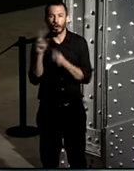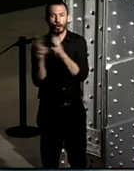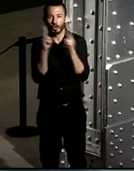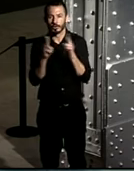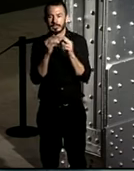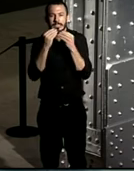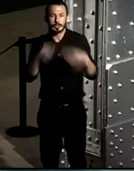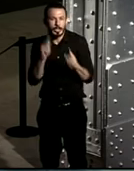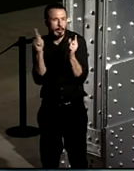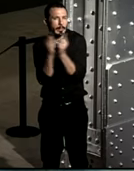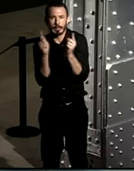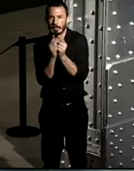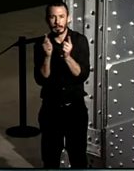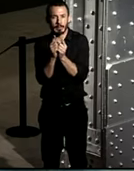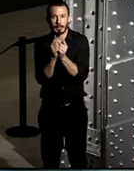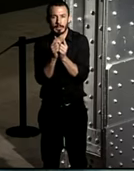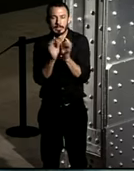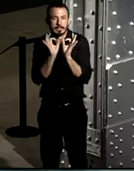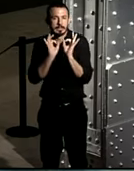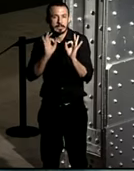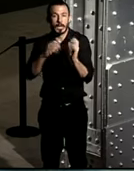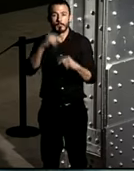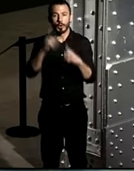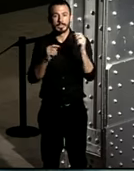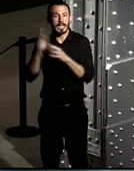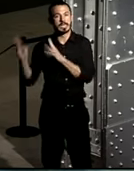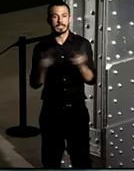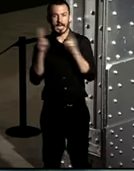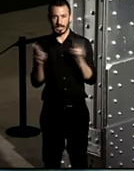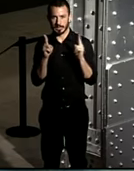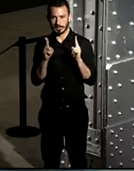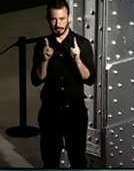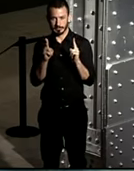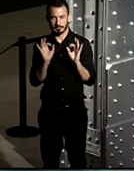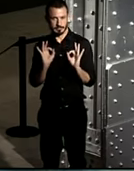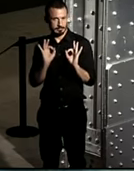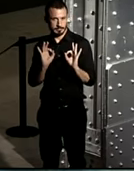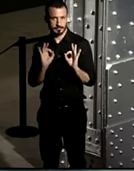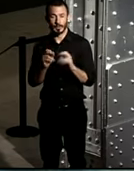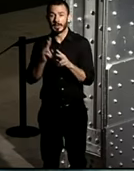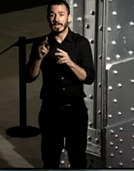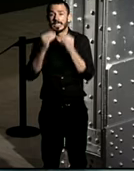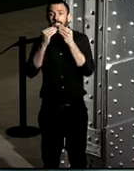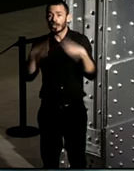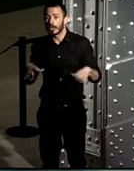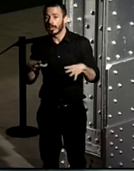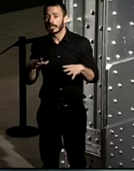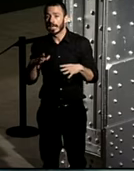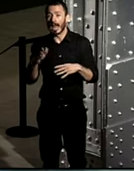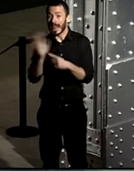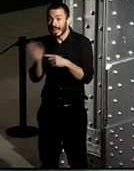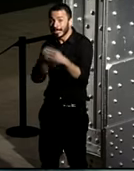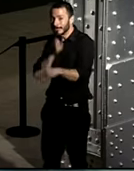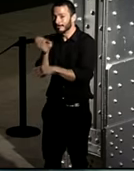cortitas que son para Movistar Series. Son unas historias que para verlas no hay que ir al